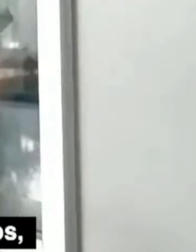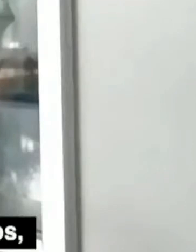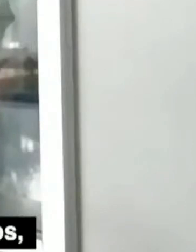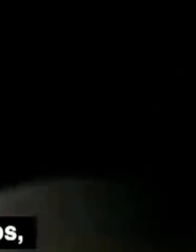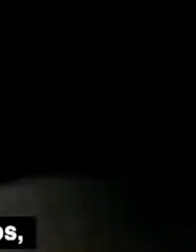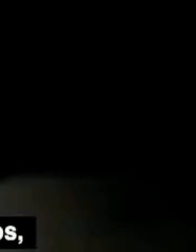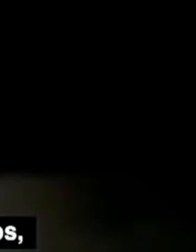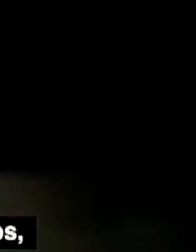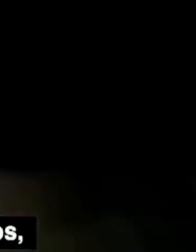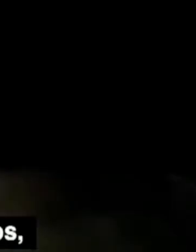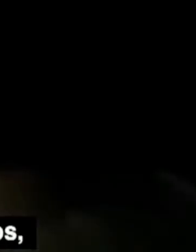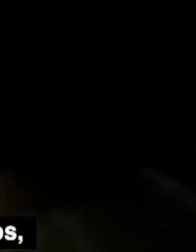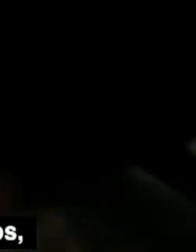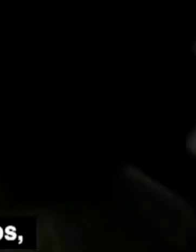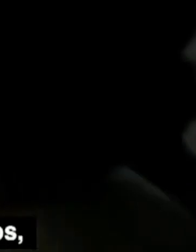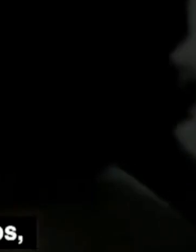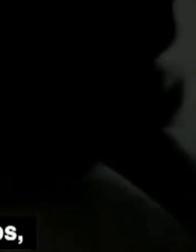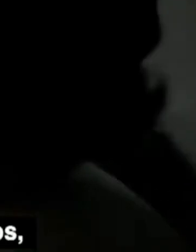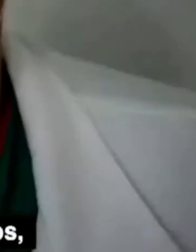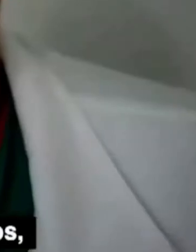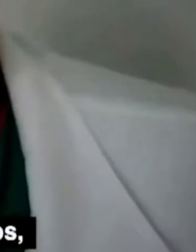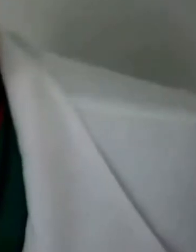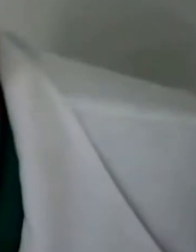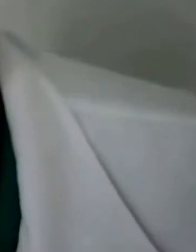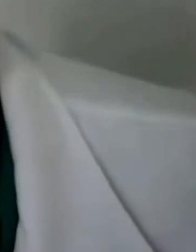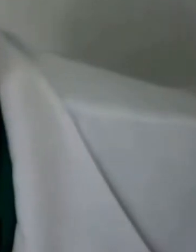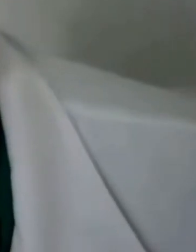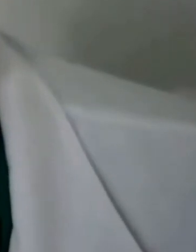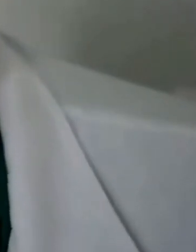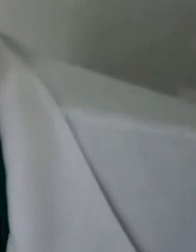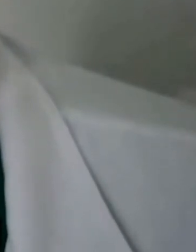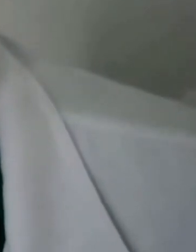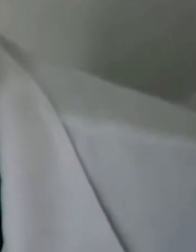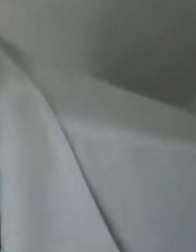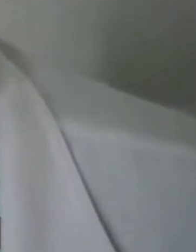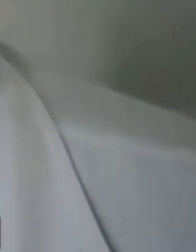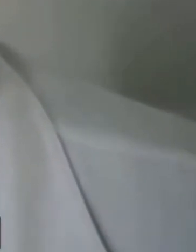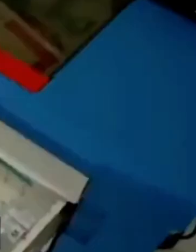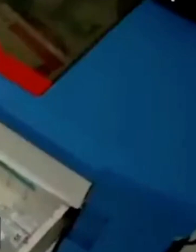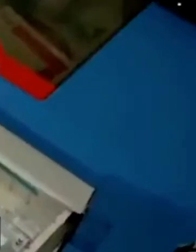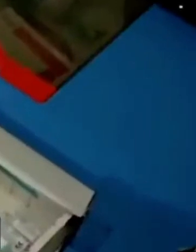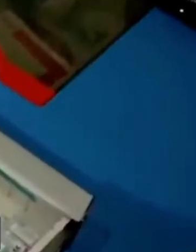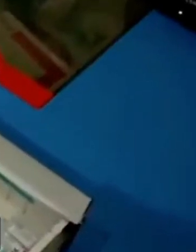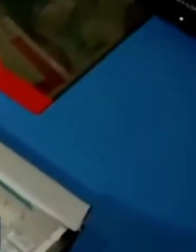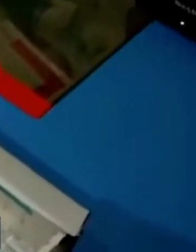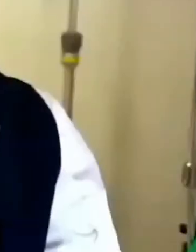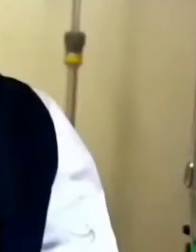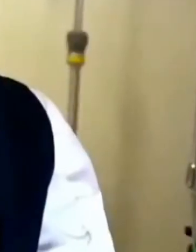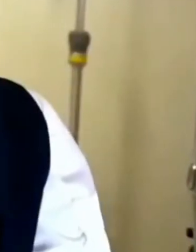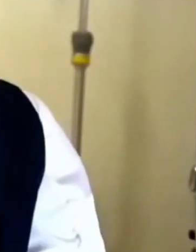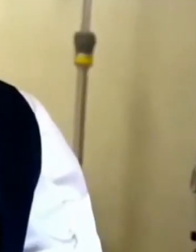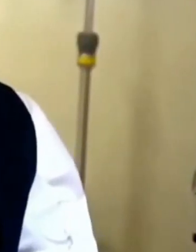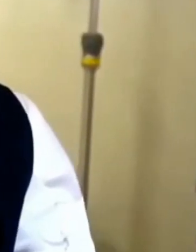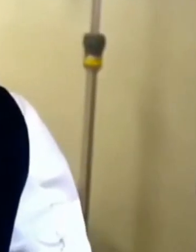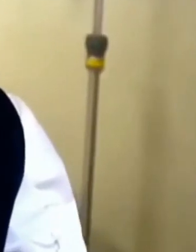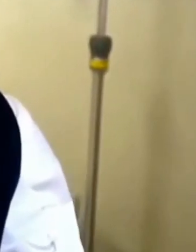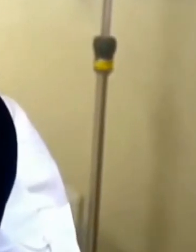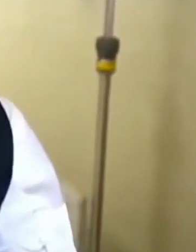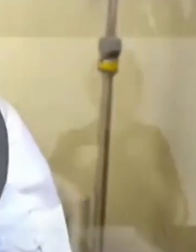medicinas, sistemas para análisis clínicos, pero ¿y si no tenemos trabajadores de la